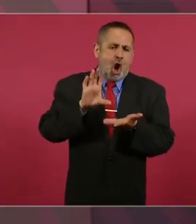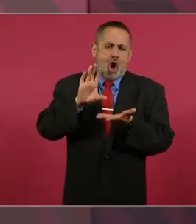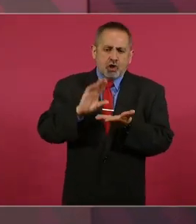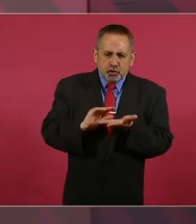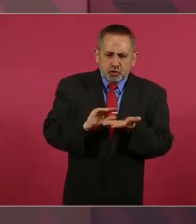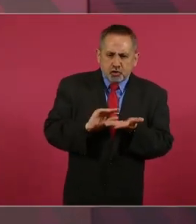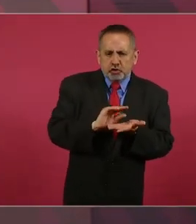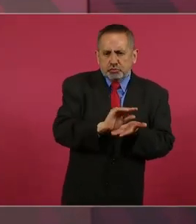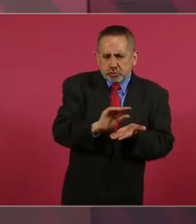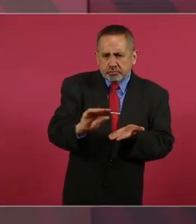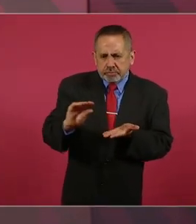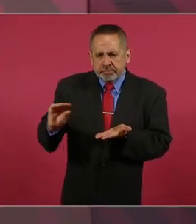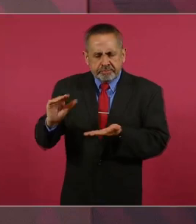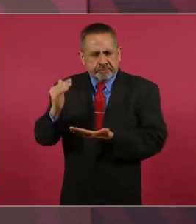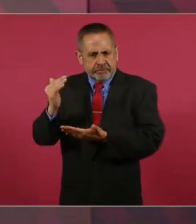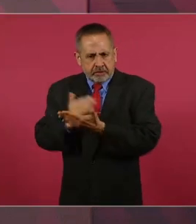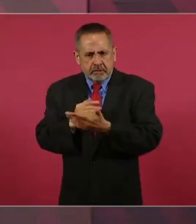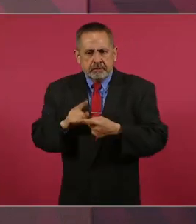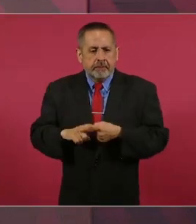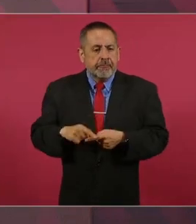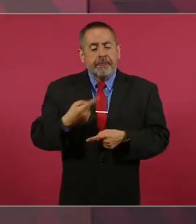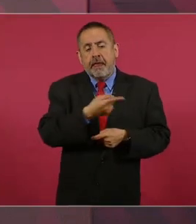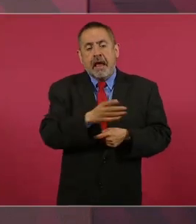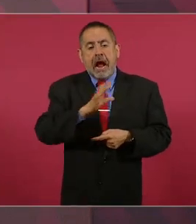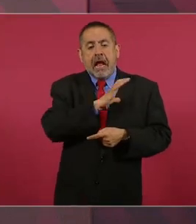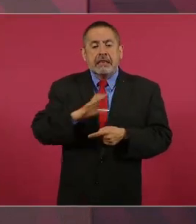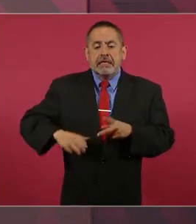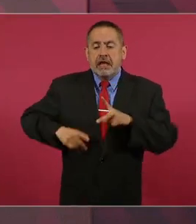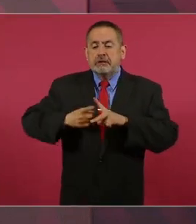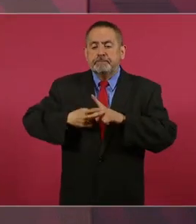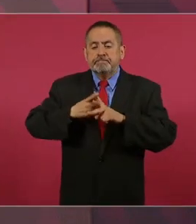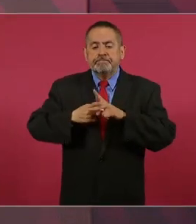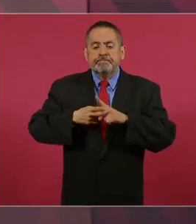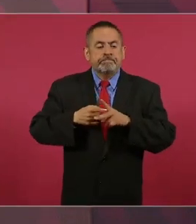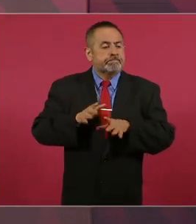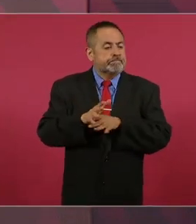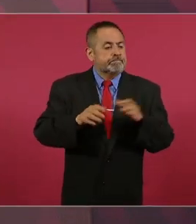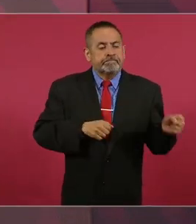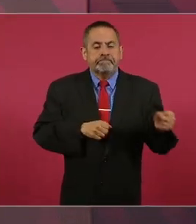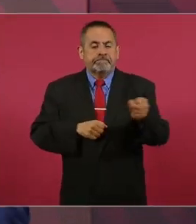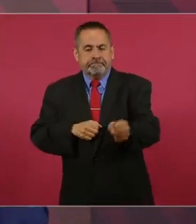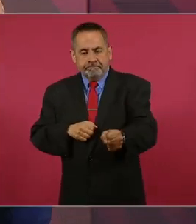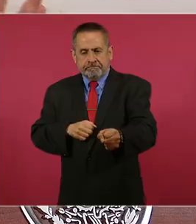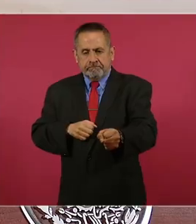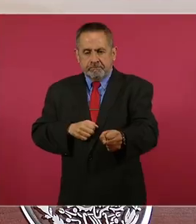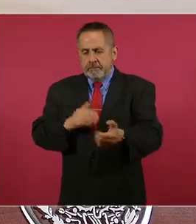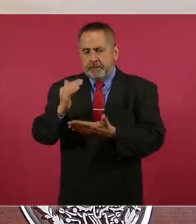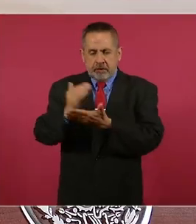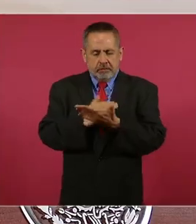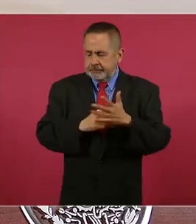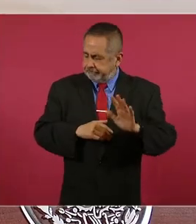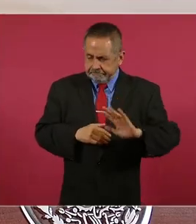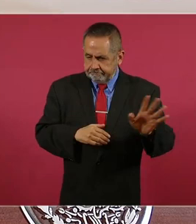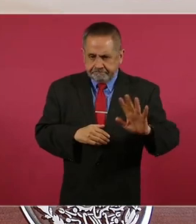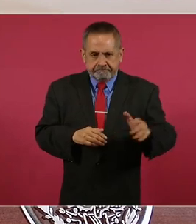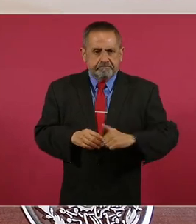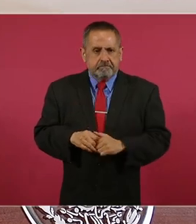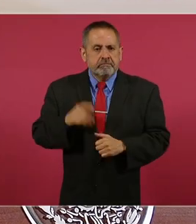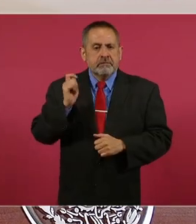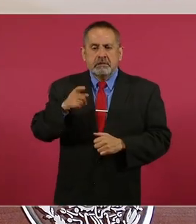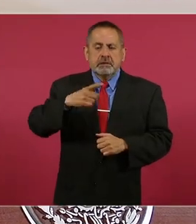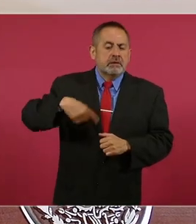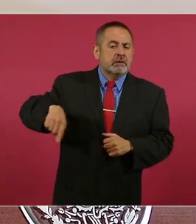eliminar las candidaturas plurinominales, o sea, reducir el número